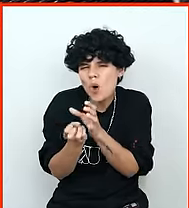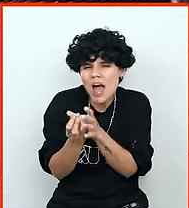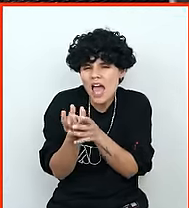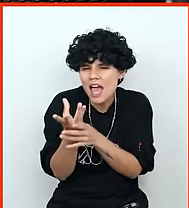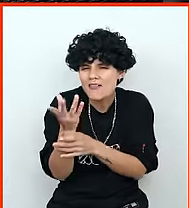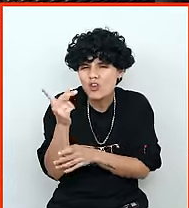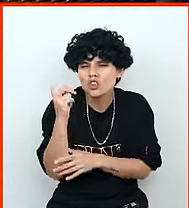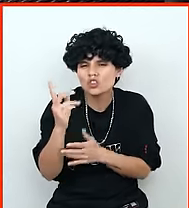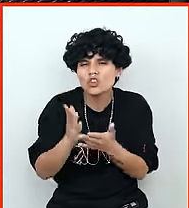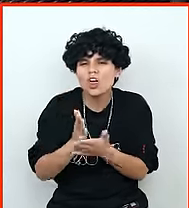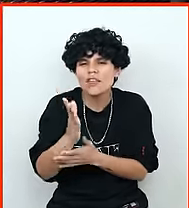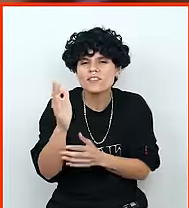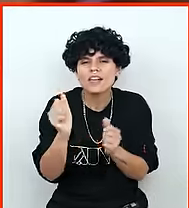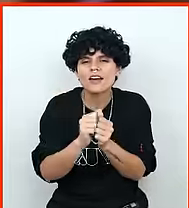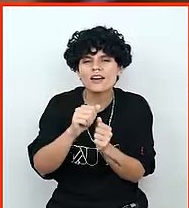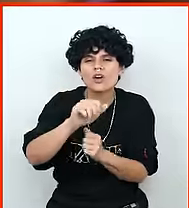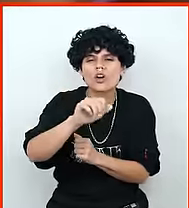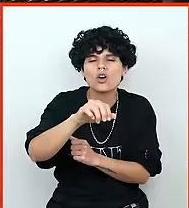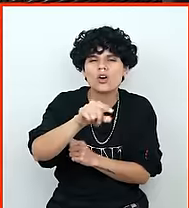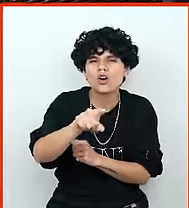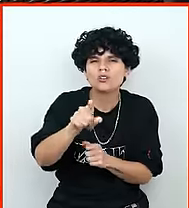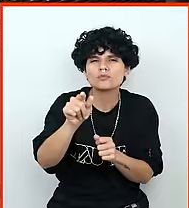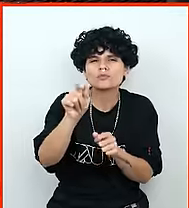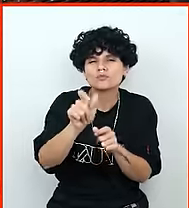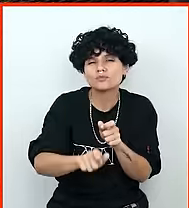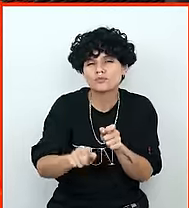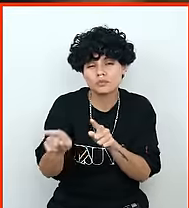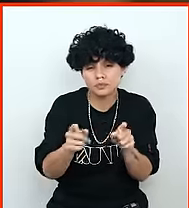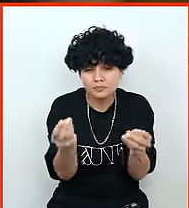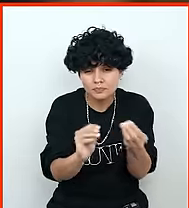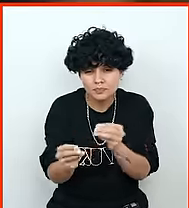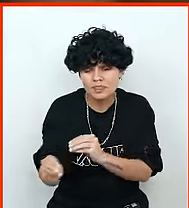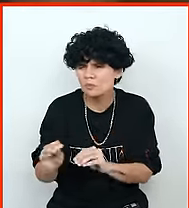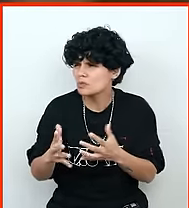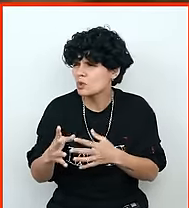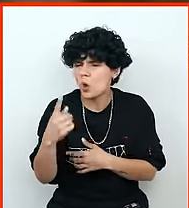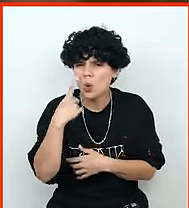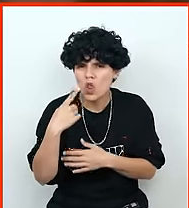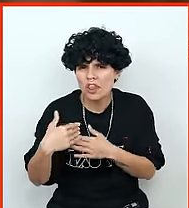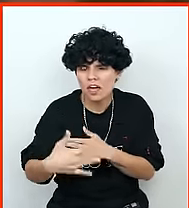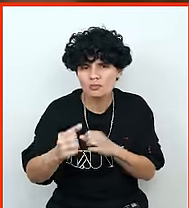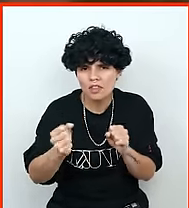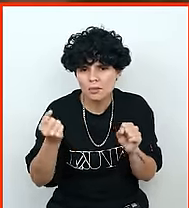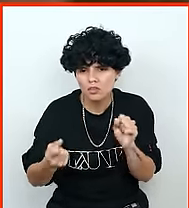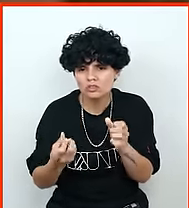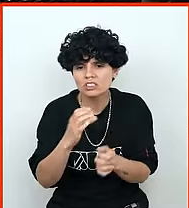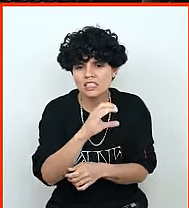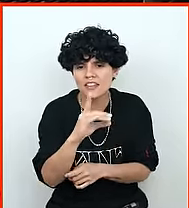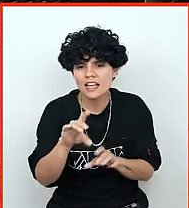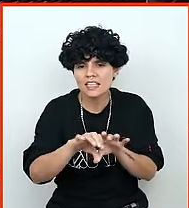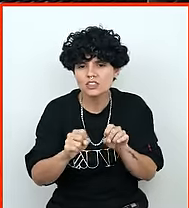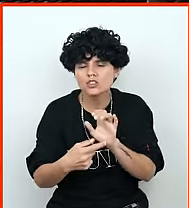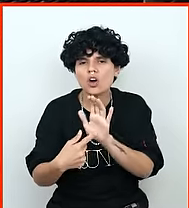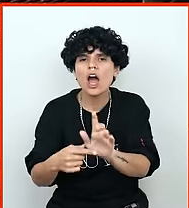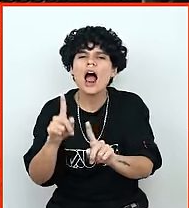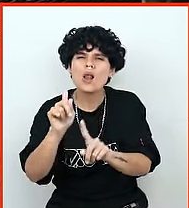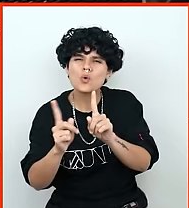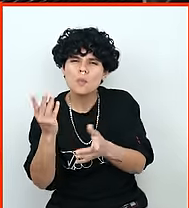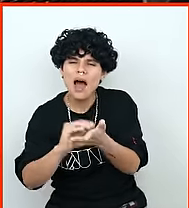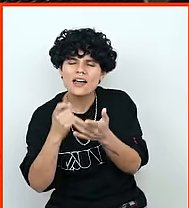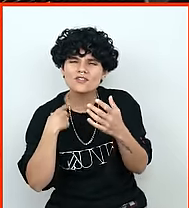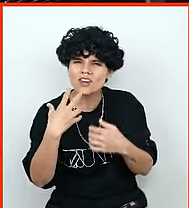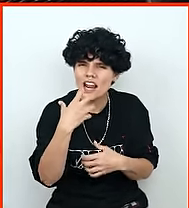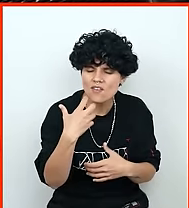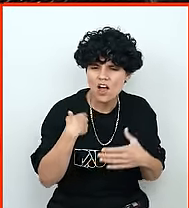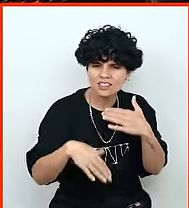todavía, piensa que todos esos temas están todavía en la casa del Daniel Pérez, que le está terminando hasta el día de hoy, como nos queda todavía un plazo de unos cuantos días para entregar el disco, terminando de agregar cierto